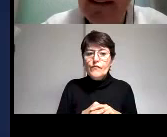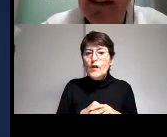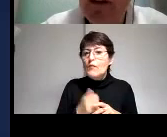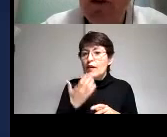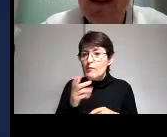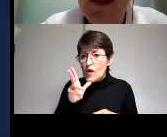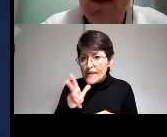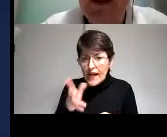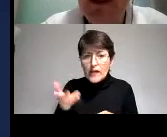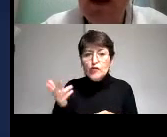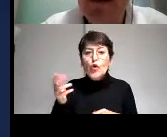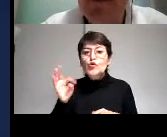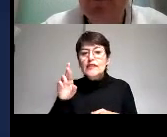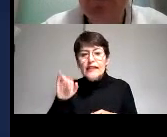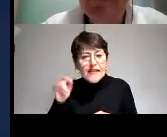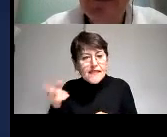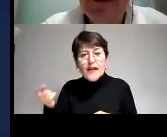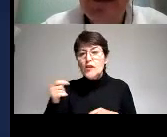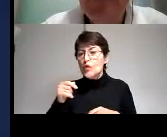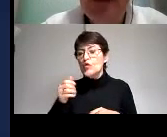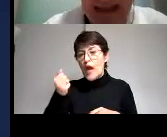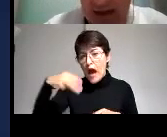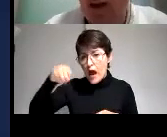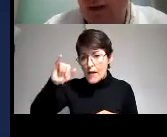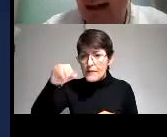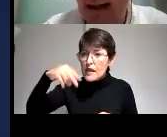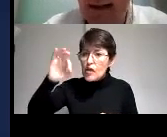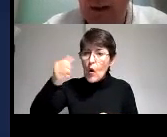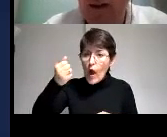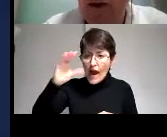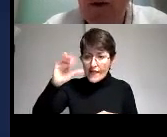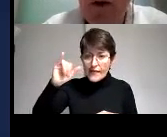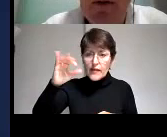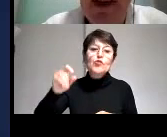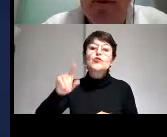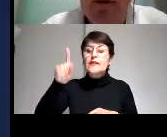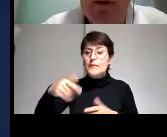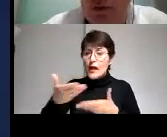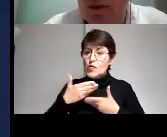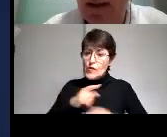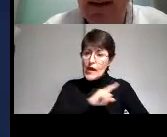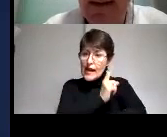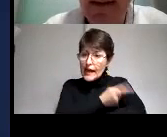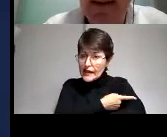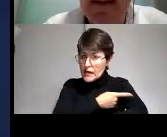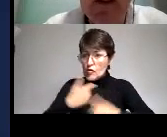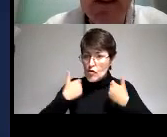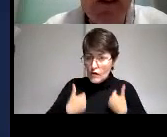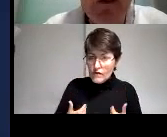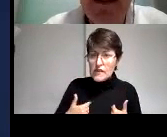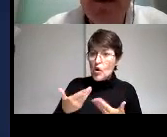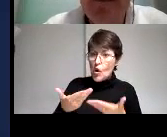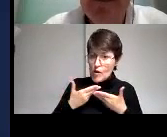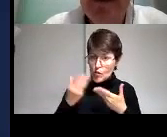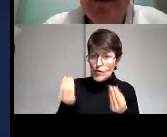de triglicéridos o de aminoácidos, y que nos ayudan en el ejercicio físico, como os comentaba en los